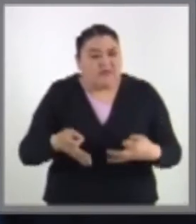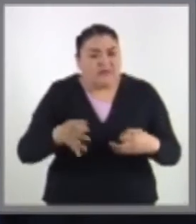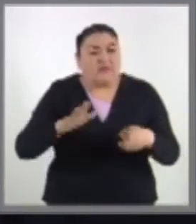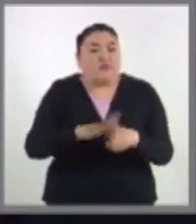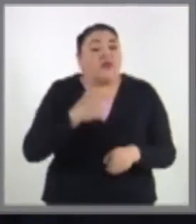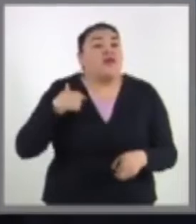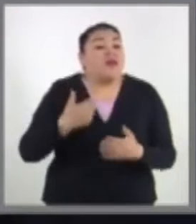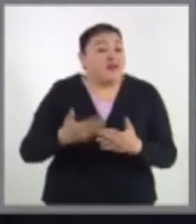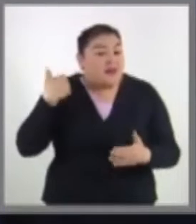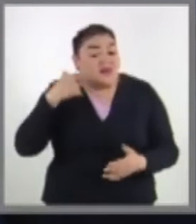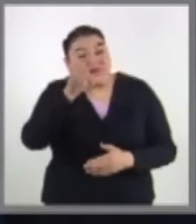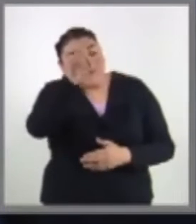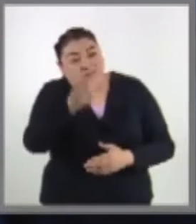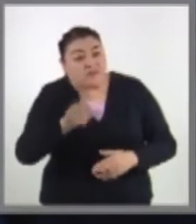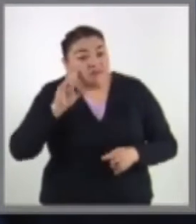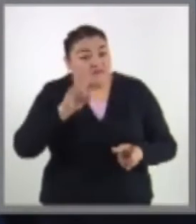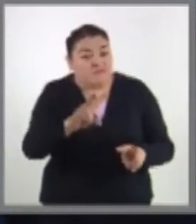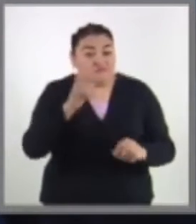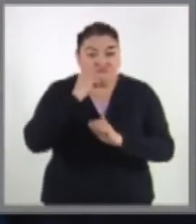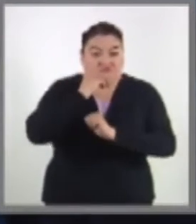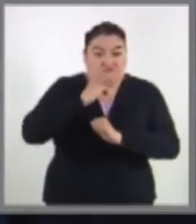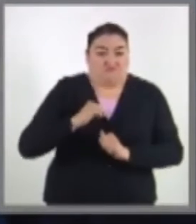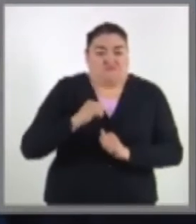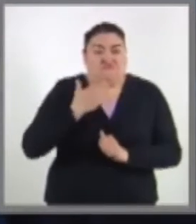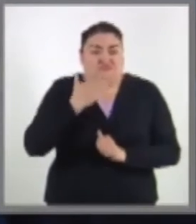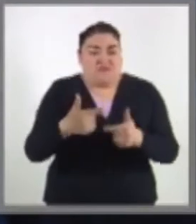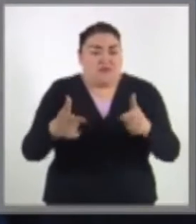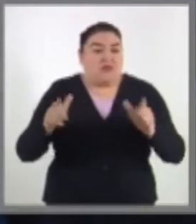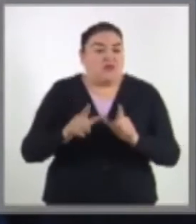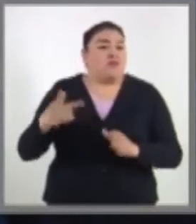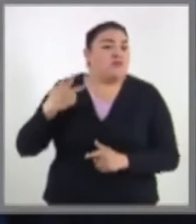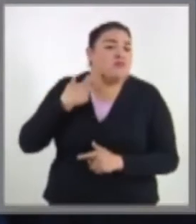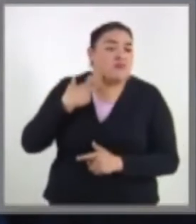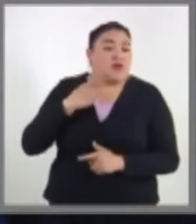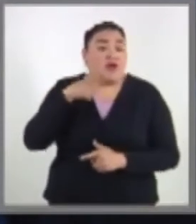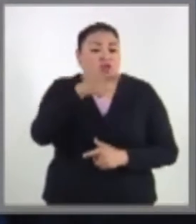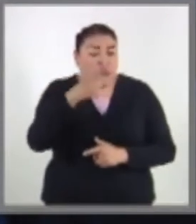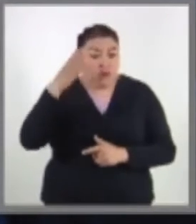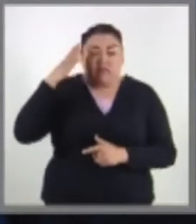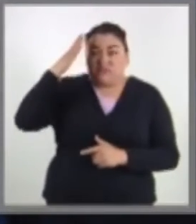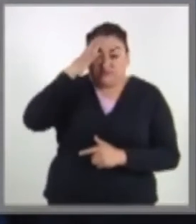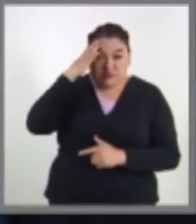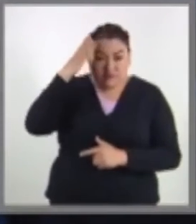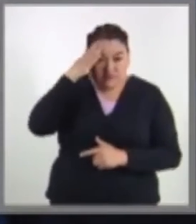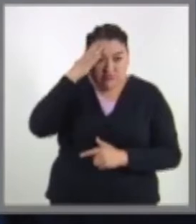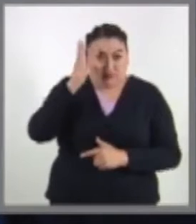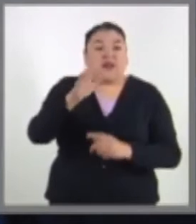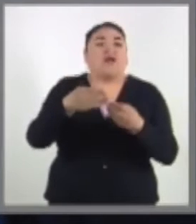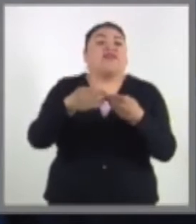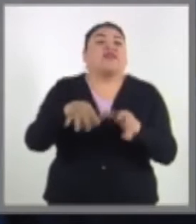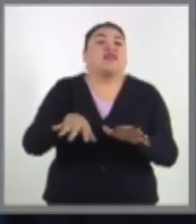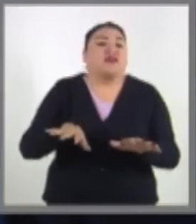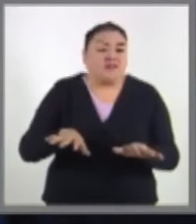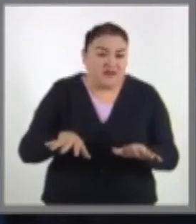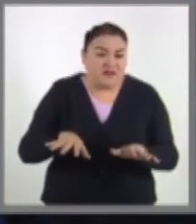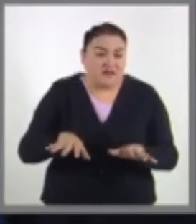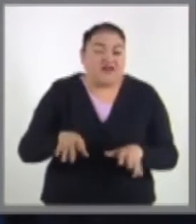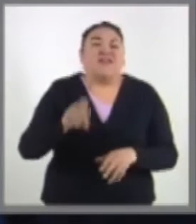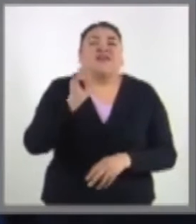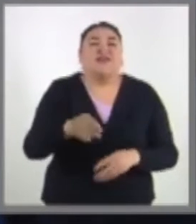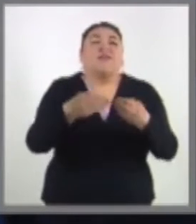significaba evidentemente su posición dentro del grupo. Un liderazgo que dilapidó al